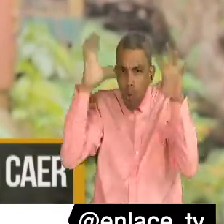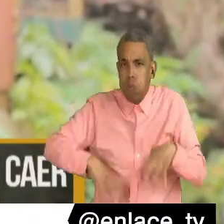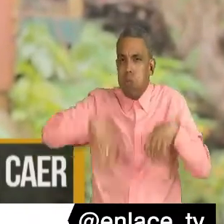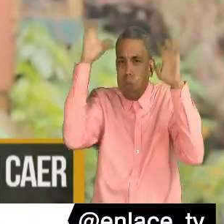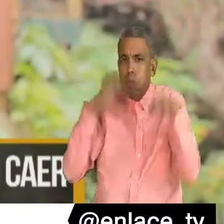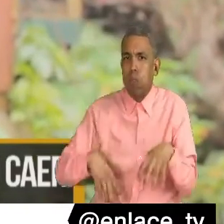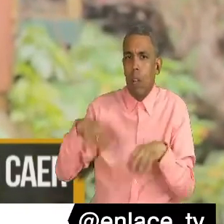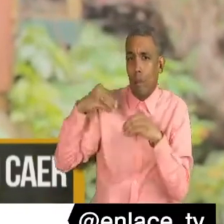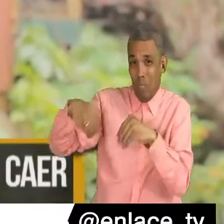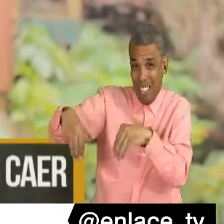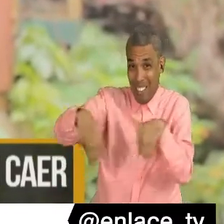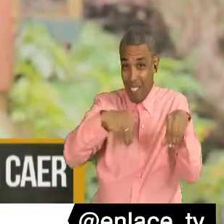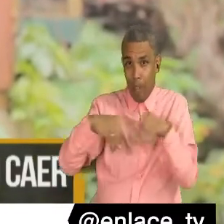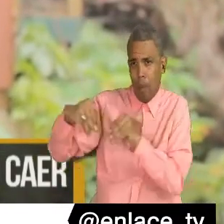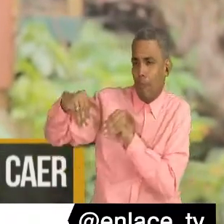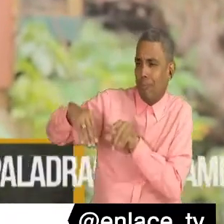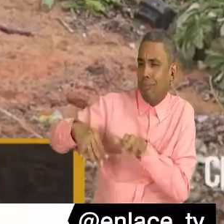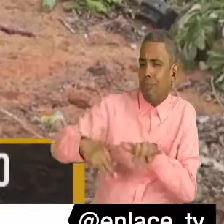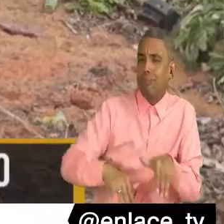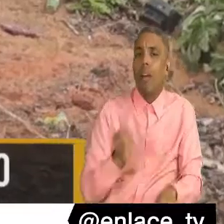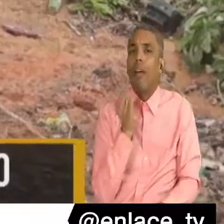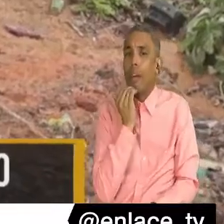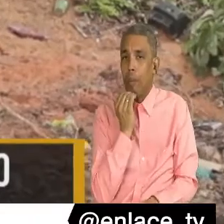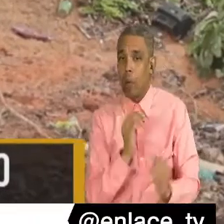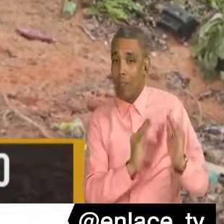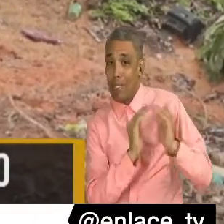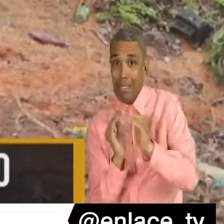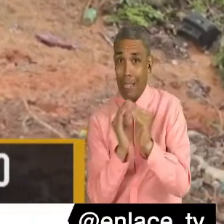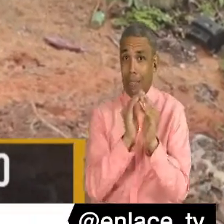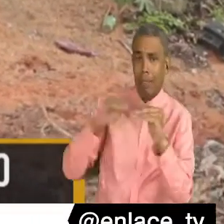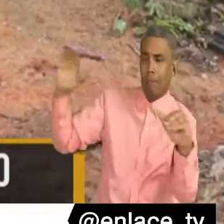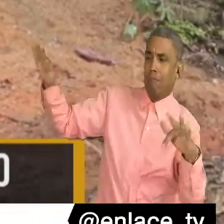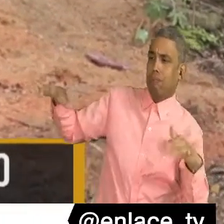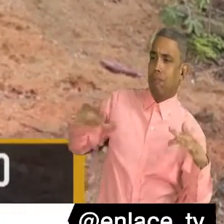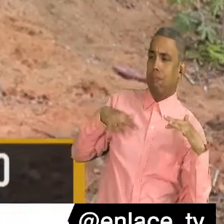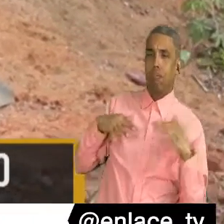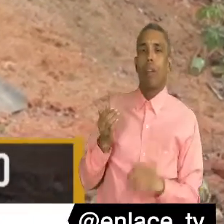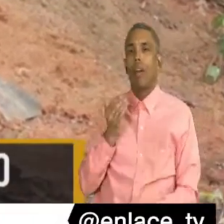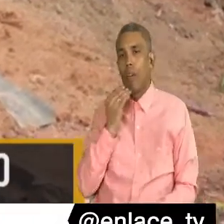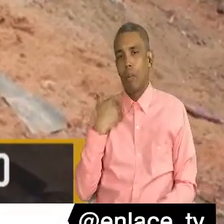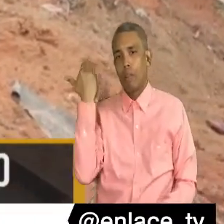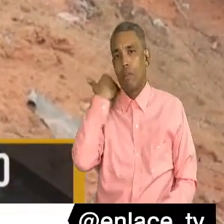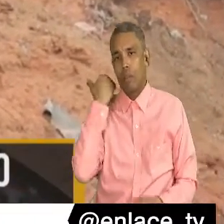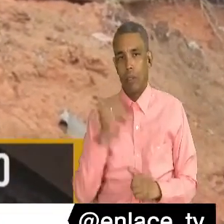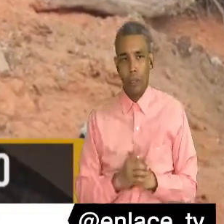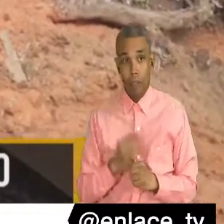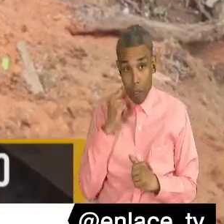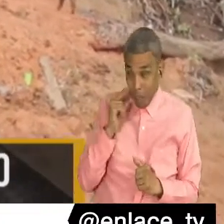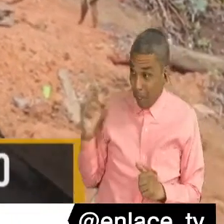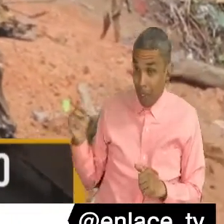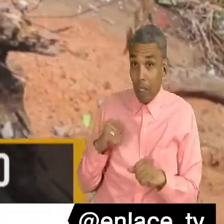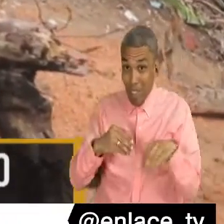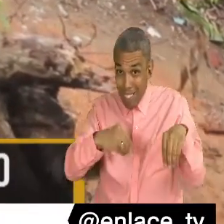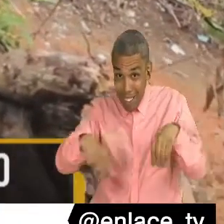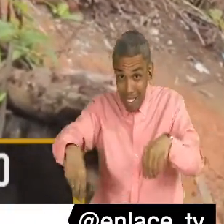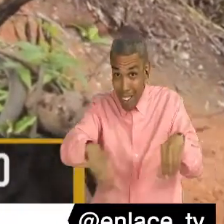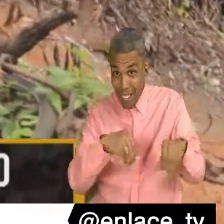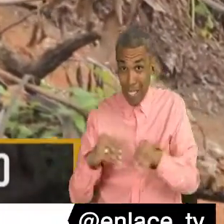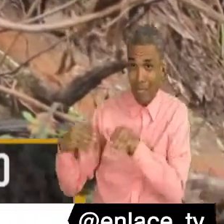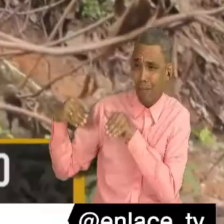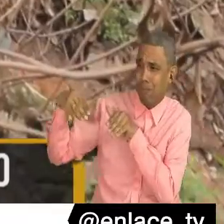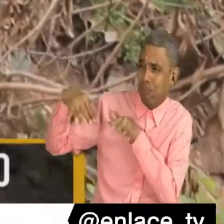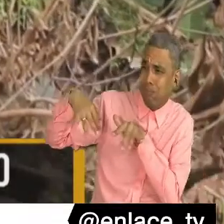que se encuentran en el asentamiento de la parte posterior. Como se observa en las imágenes, ese terreno poco a poco cede y con el aumento de las